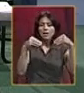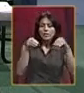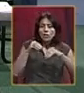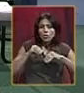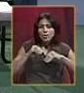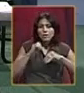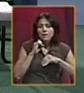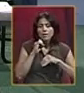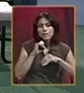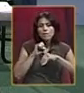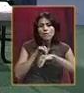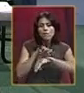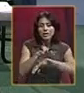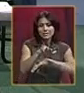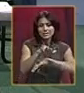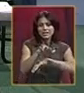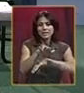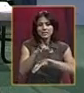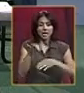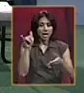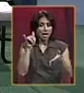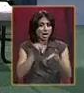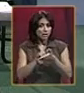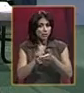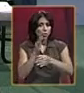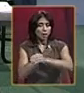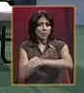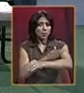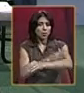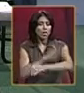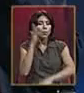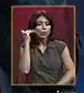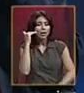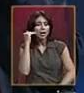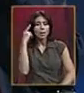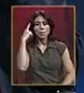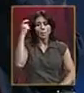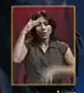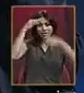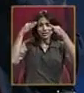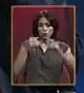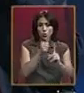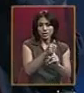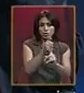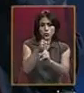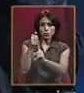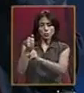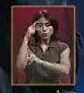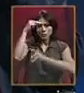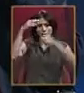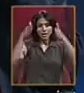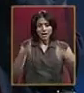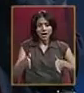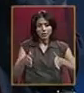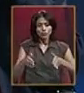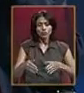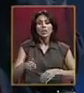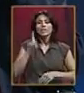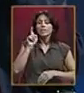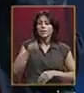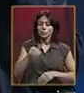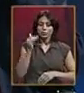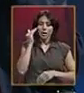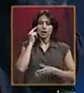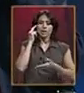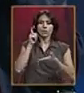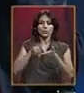transparencia, y eso ha mejorado en gran medida por decisión de los propios mexicanos, sin duda. Y en eso no hay que desconocer la voluntad del pueblo